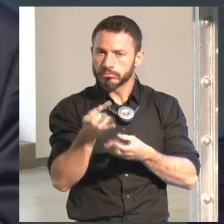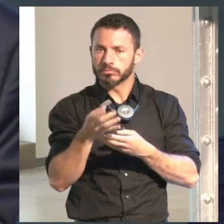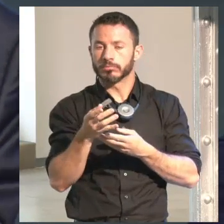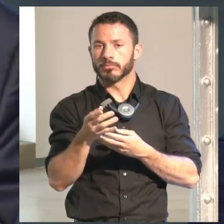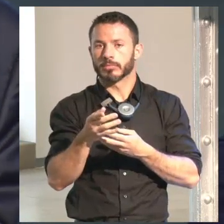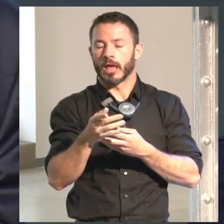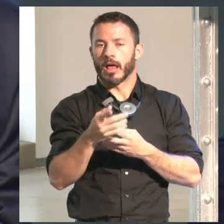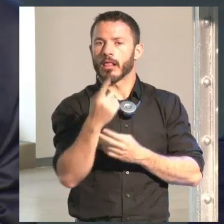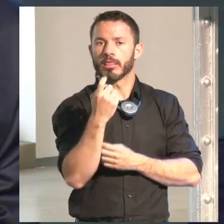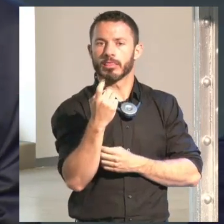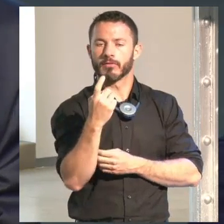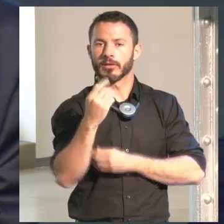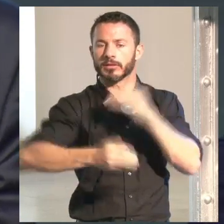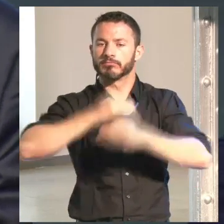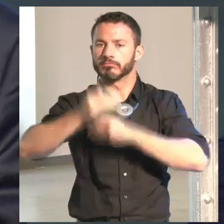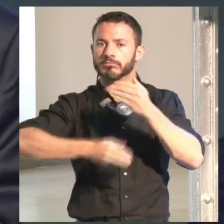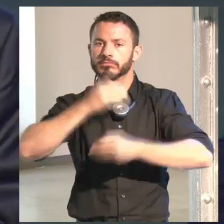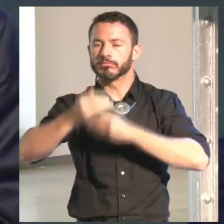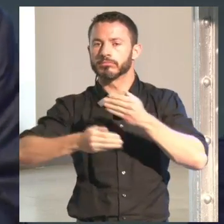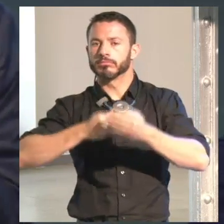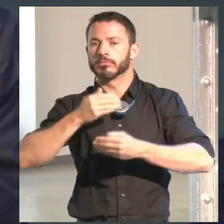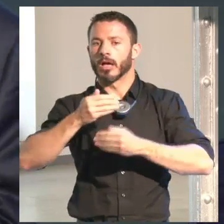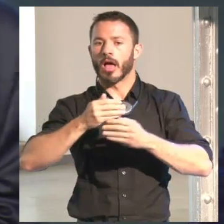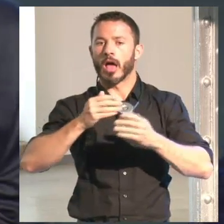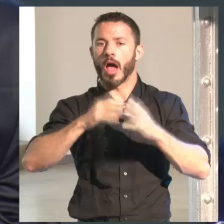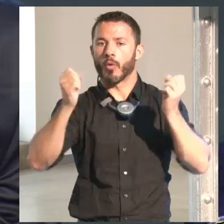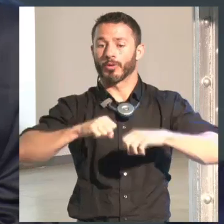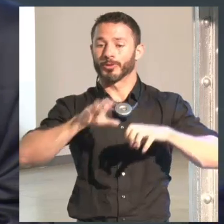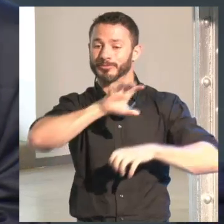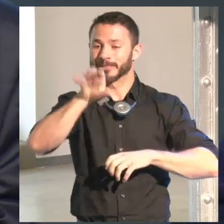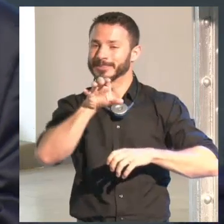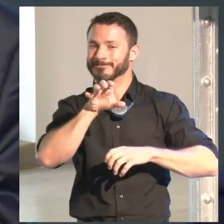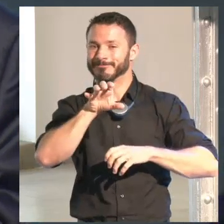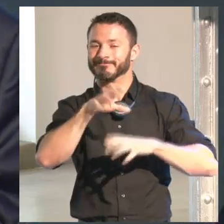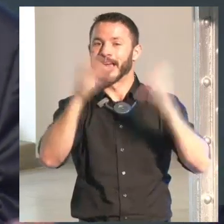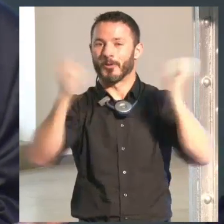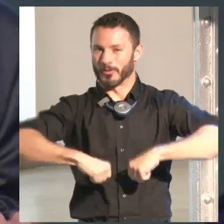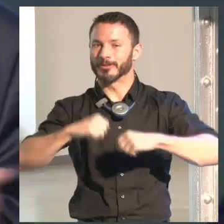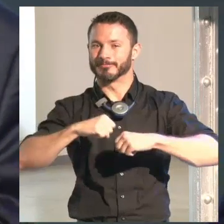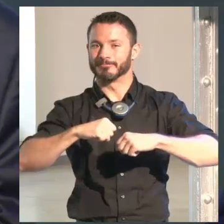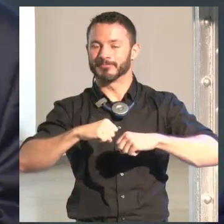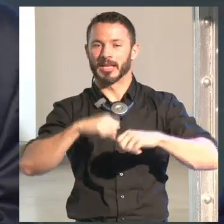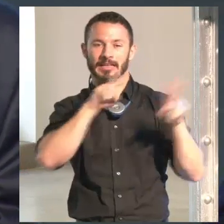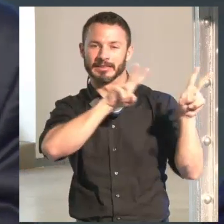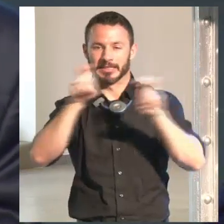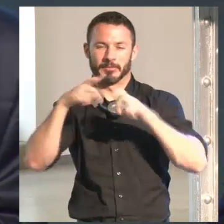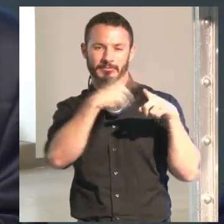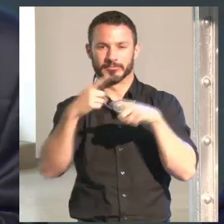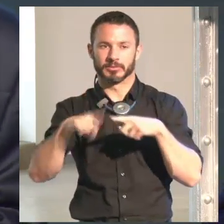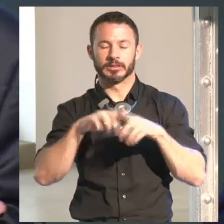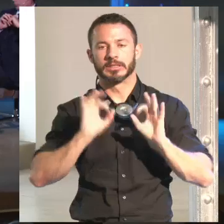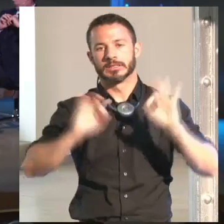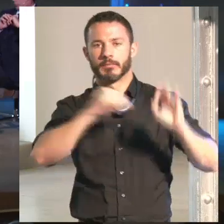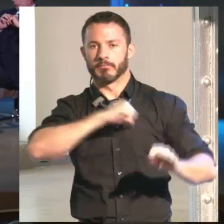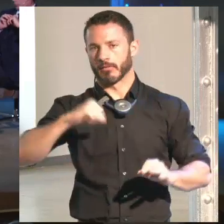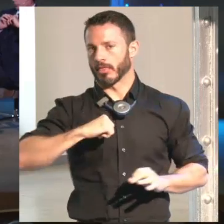la necesidad de avanzar hacia determinados acuerdos supranacionales, ¿verdad? en diversos temas, pero en privacidad es notorio que